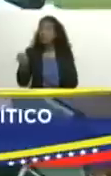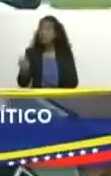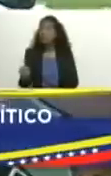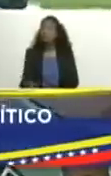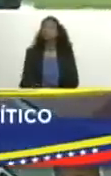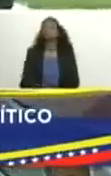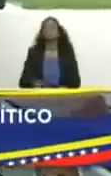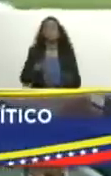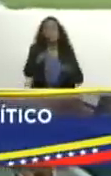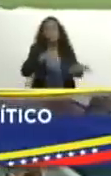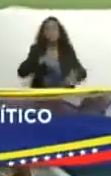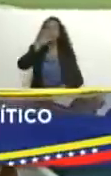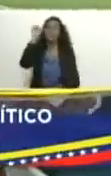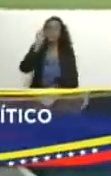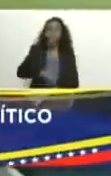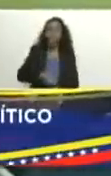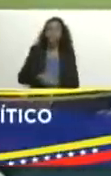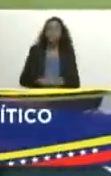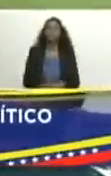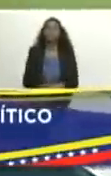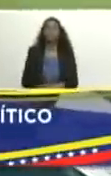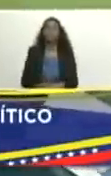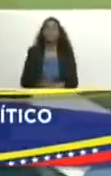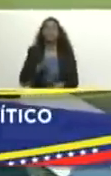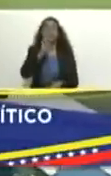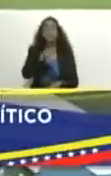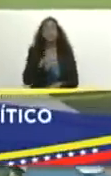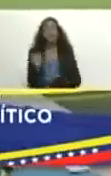Bueno, también hemos estado hablando,